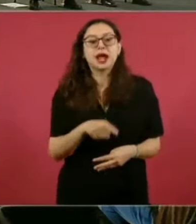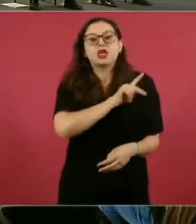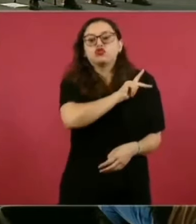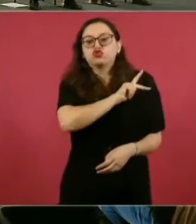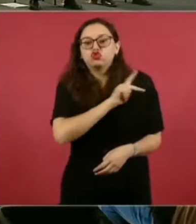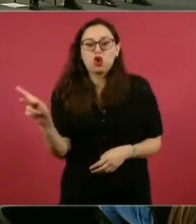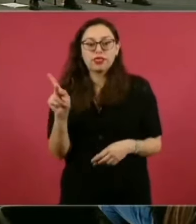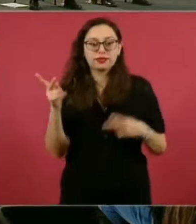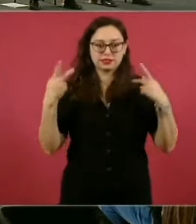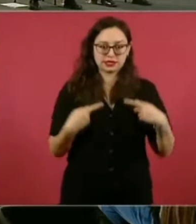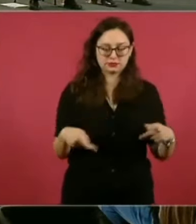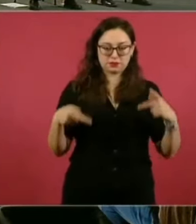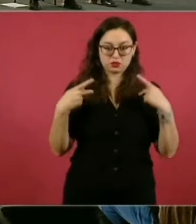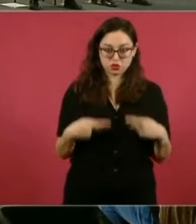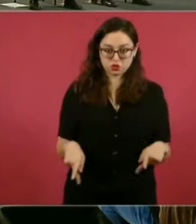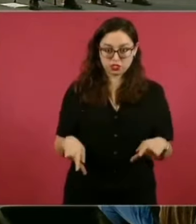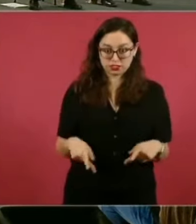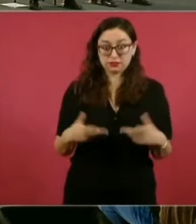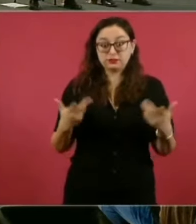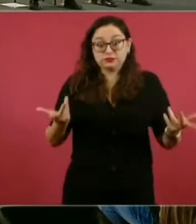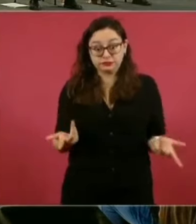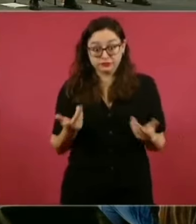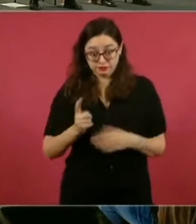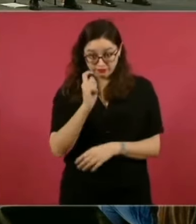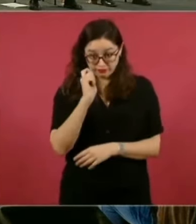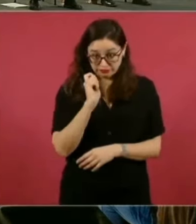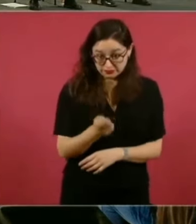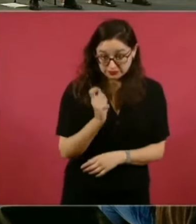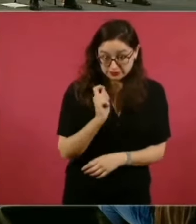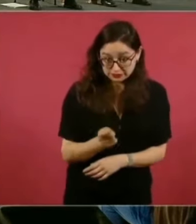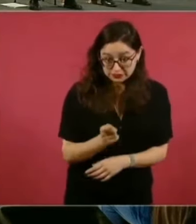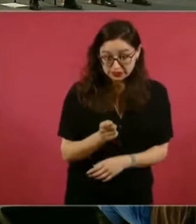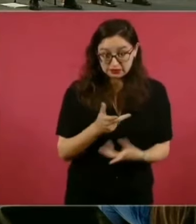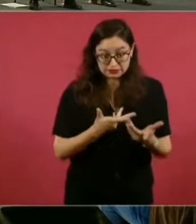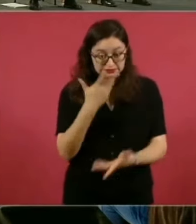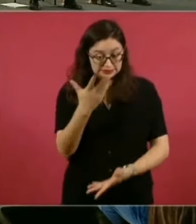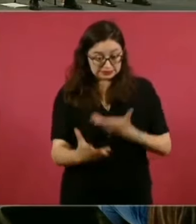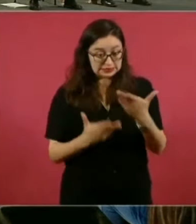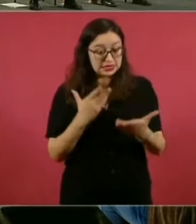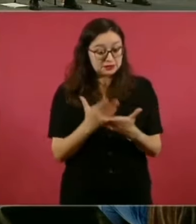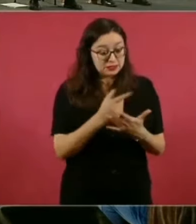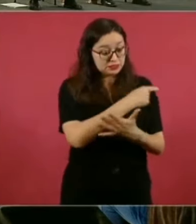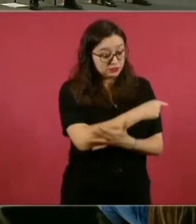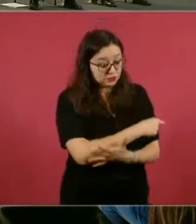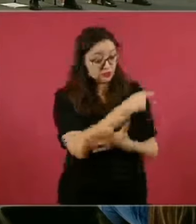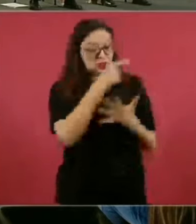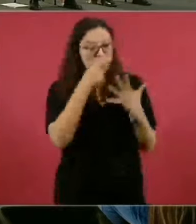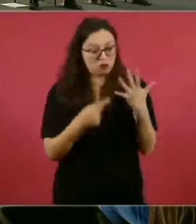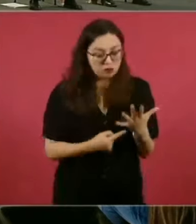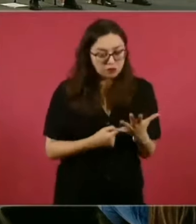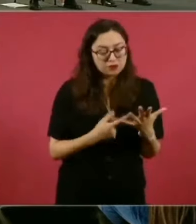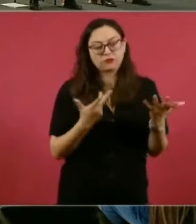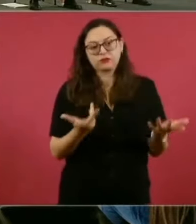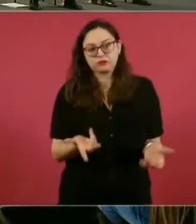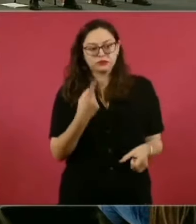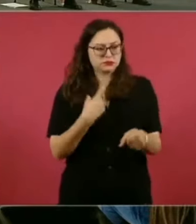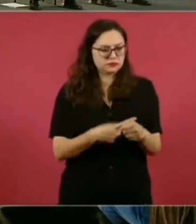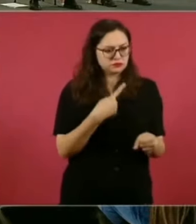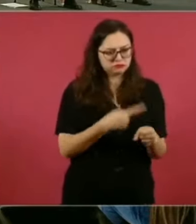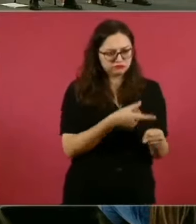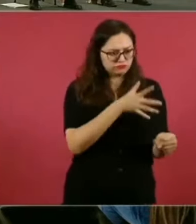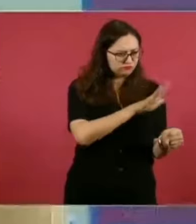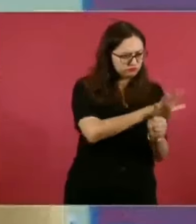este asunto de la universalidad? Que el catálogo de servicios, es decir, el tipo de intervenciones, las enfermedades que se